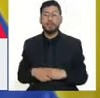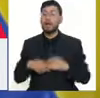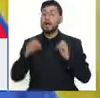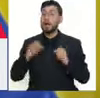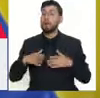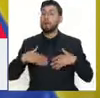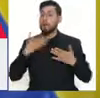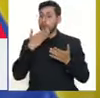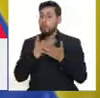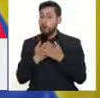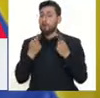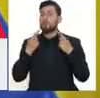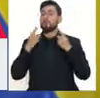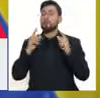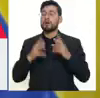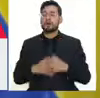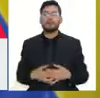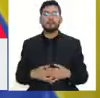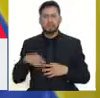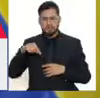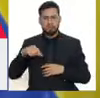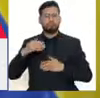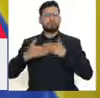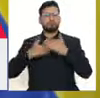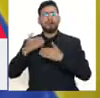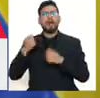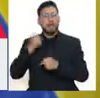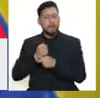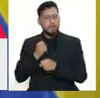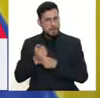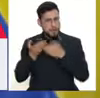nos permitirá impulsar la generación de